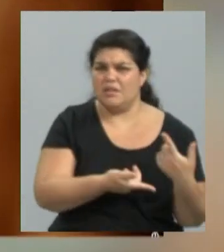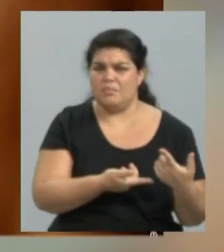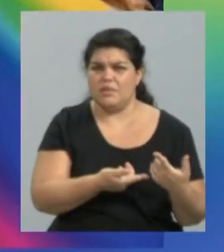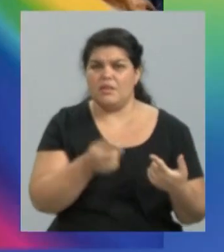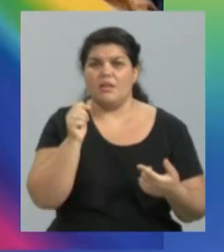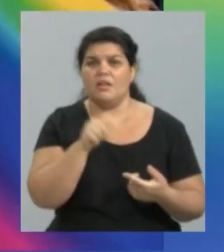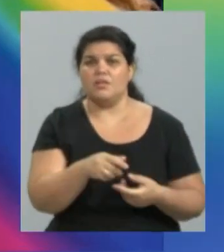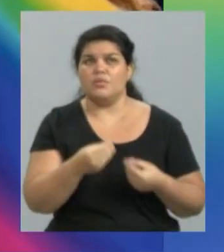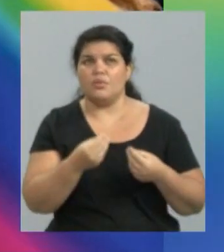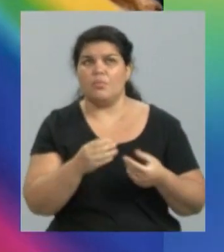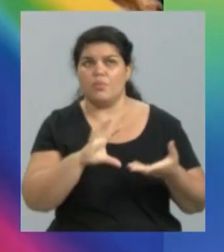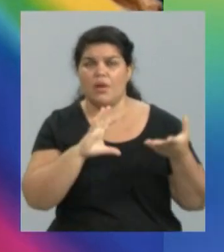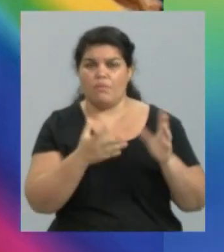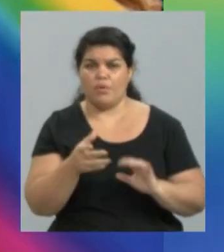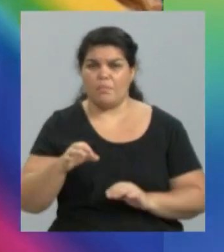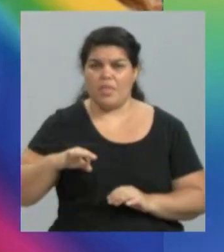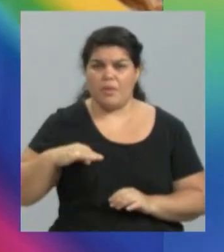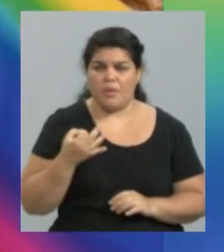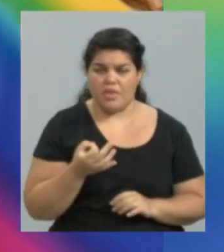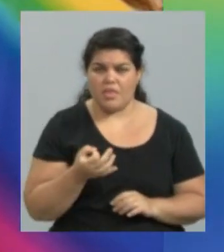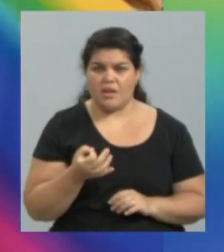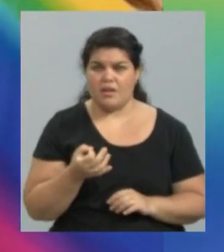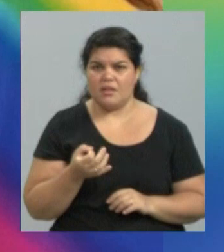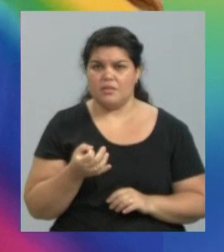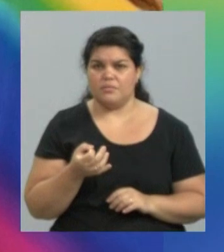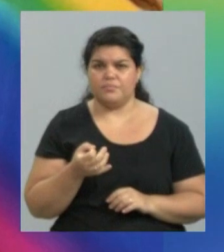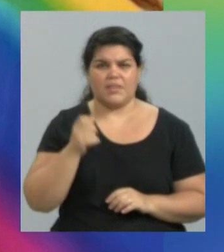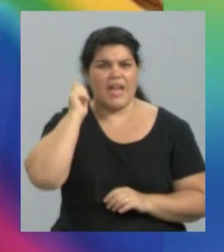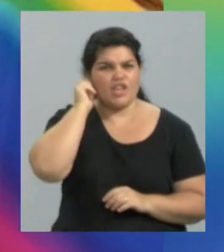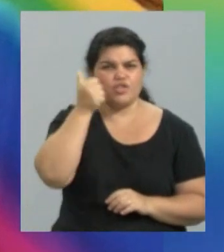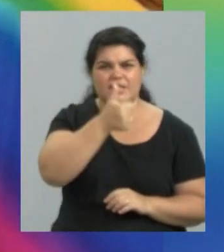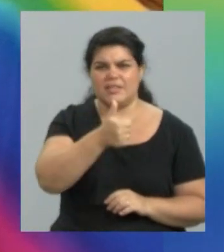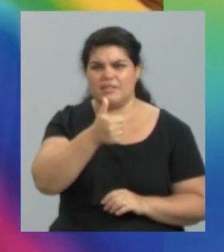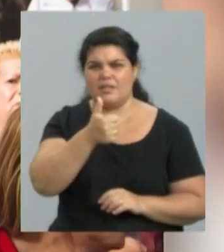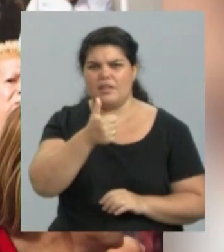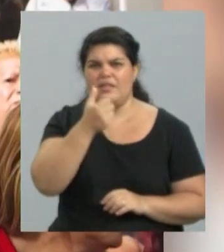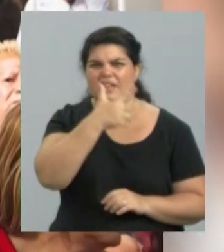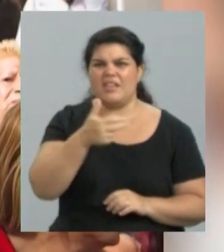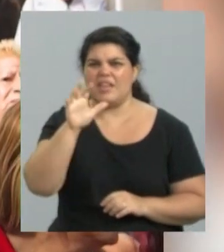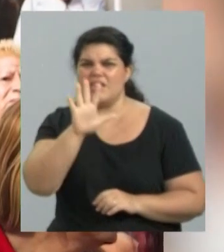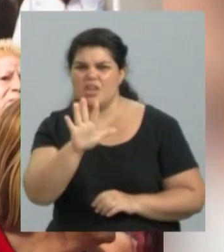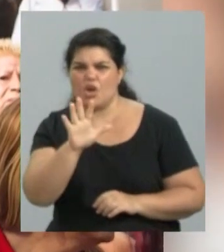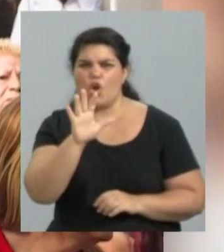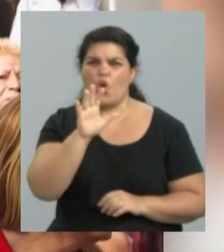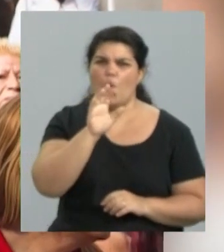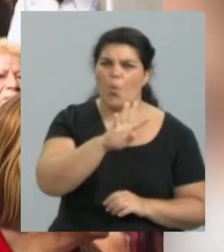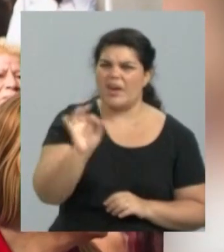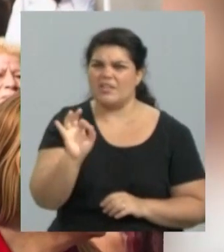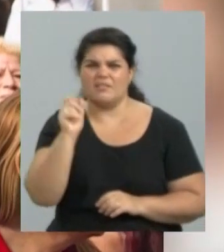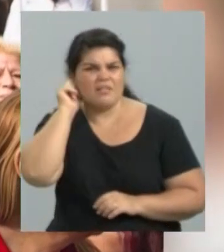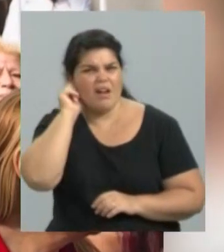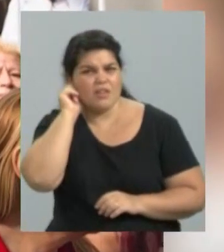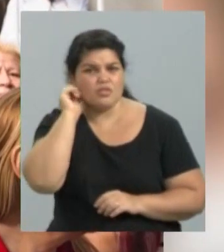destino de vida más o menos que finaliza entre los 35 y 40 años. Claro. Luego el tema de las mujeres,